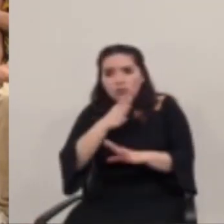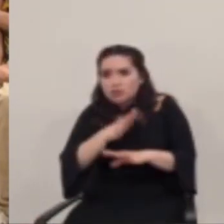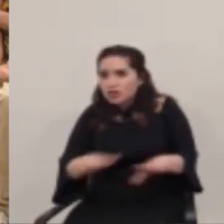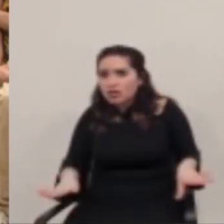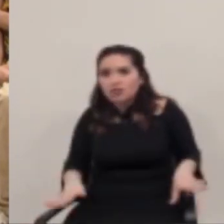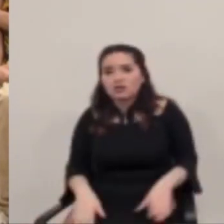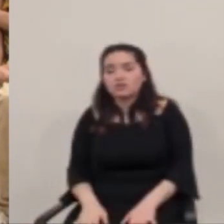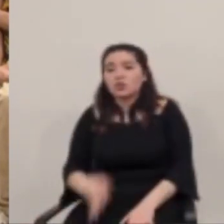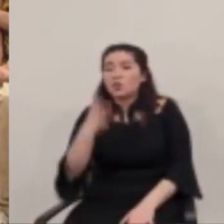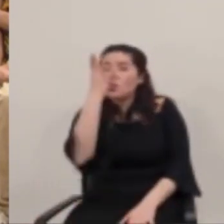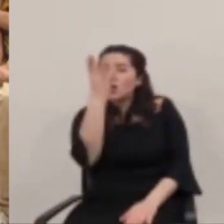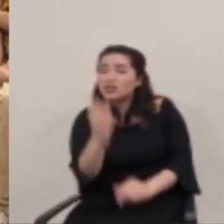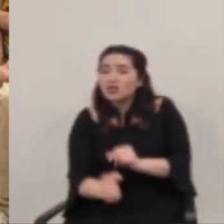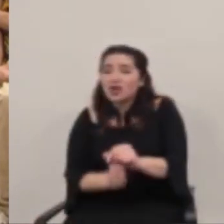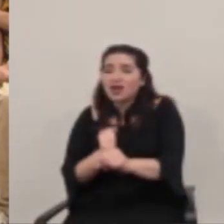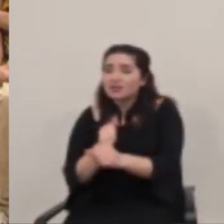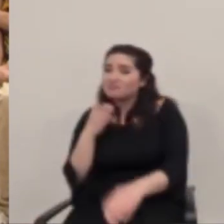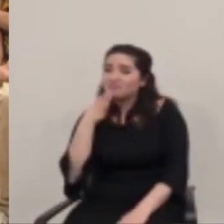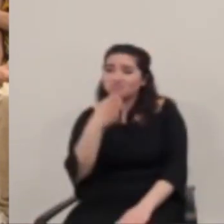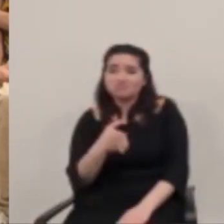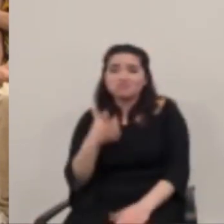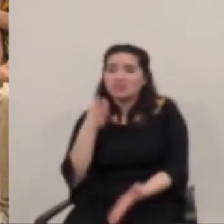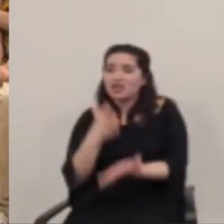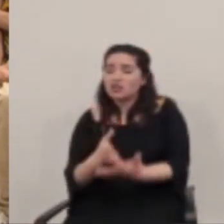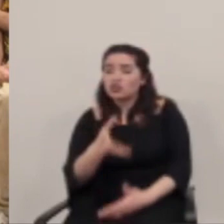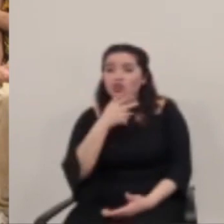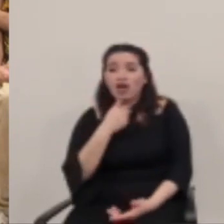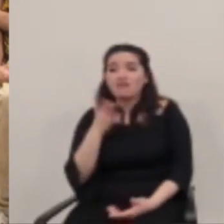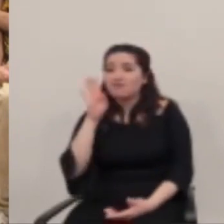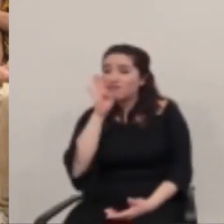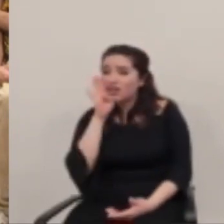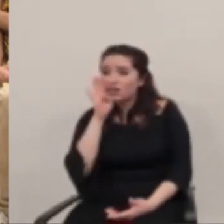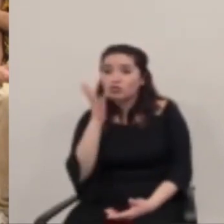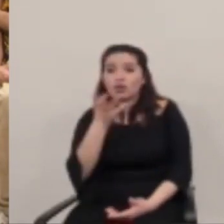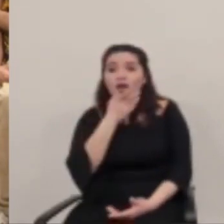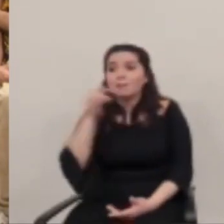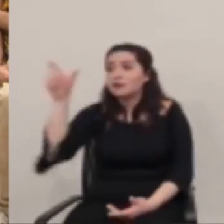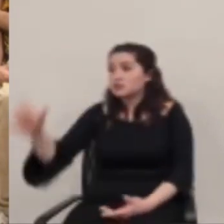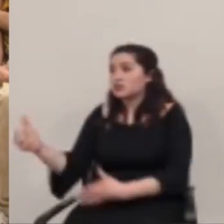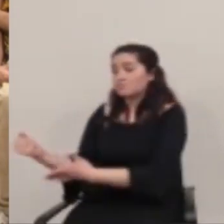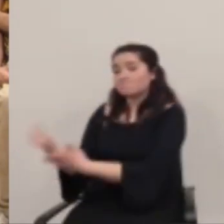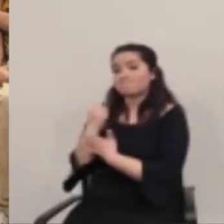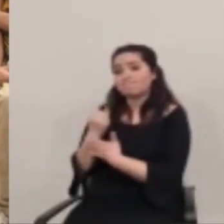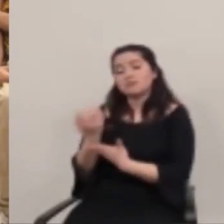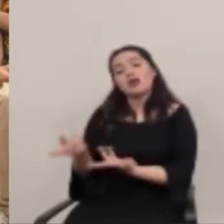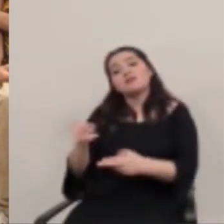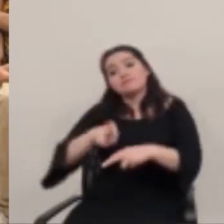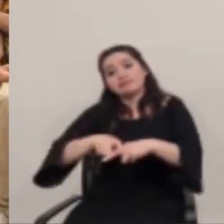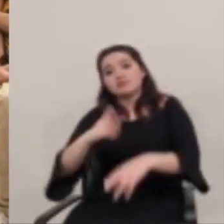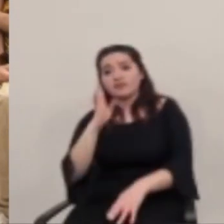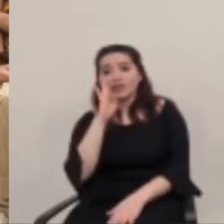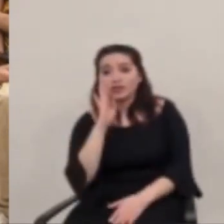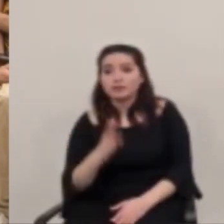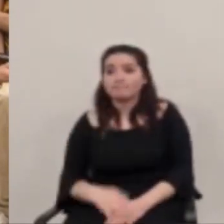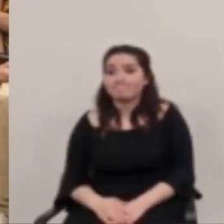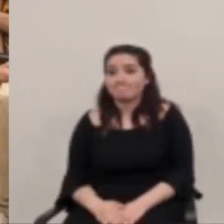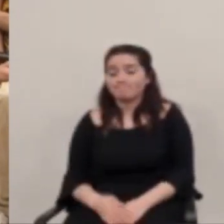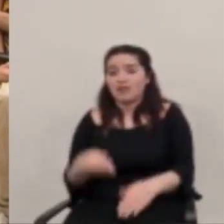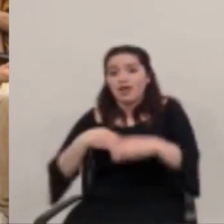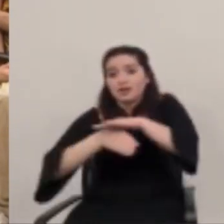4 años yendo a clases porque no hay un baño, porque no hay gente dispuesta a suplir esa carencia, ayudándolo a llegar a un baño